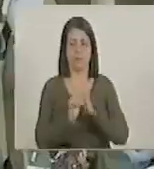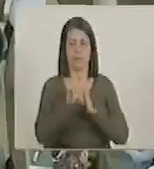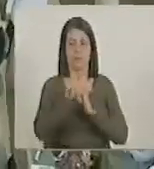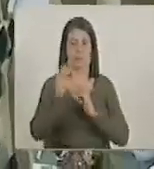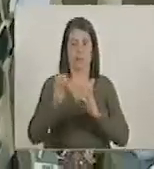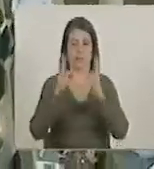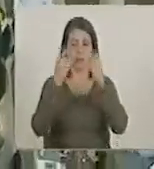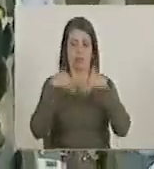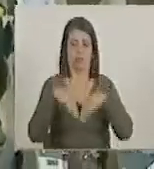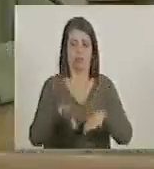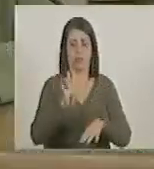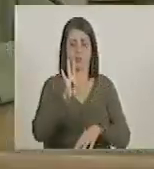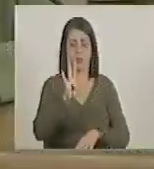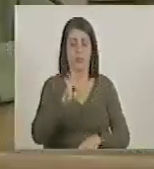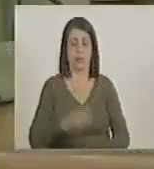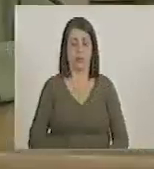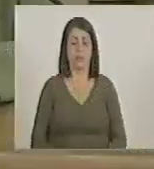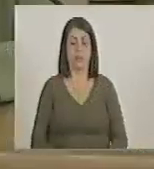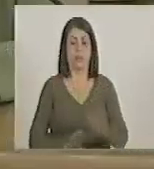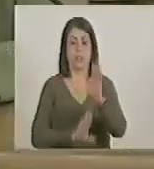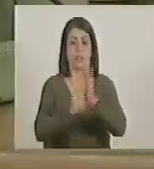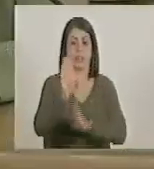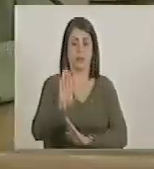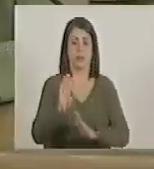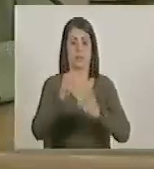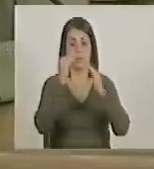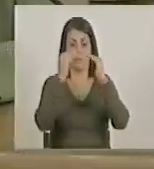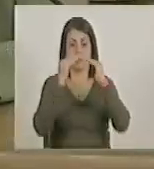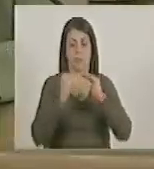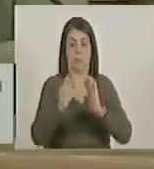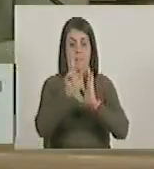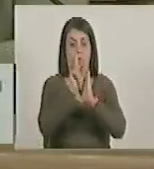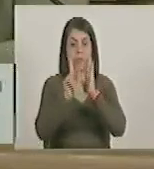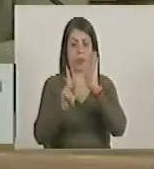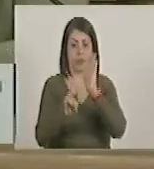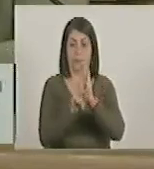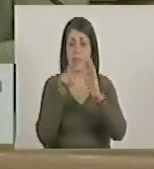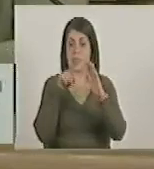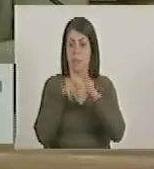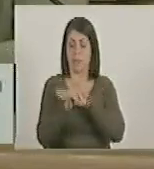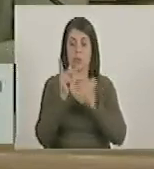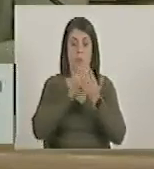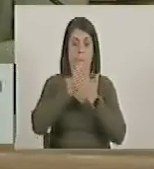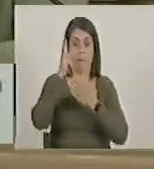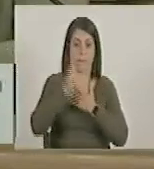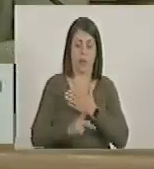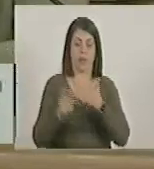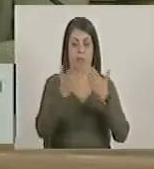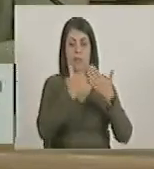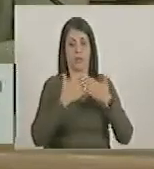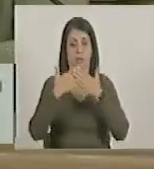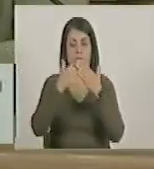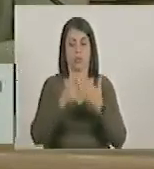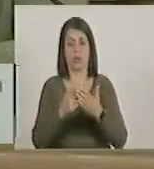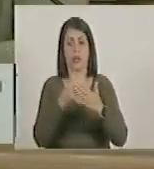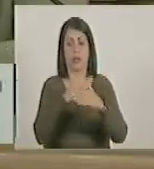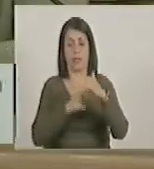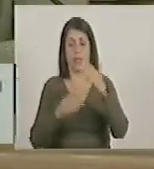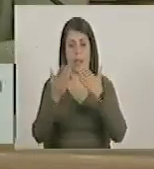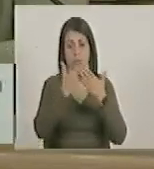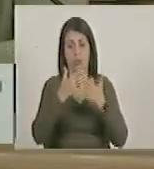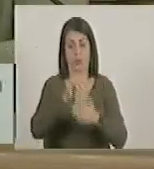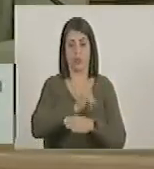30, numeral 4. Desarrollar contenidos programáticos dentro de los planes de estudios de pregrado y